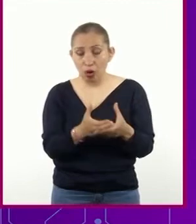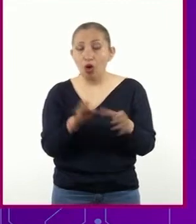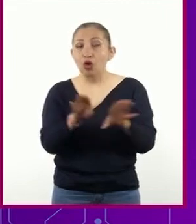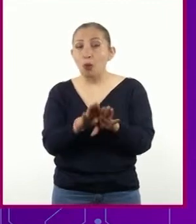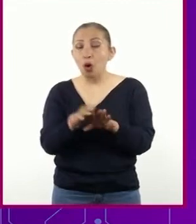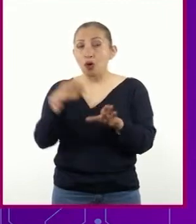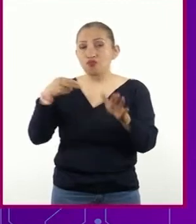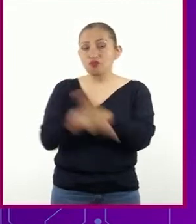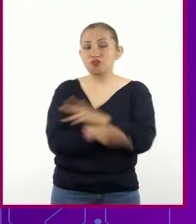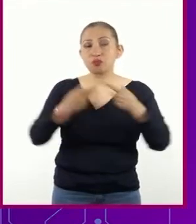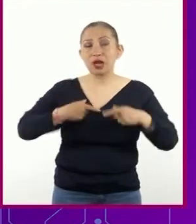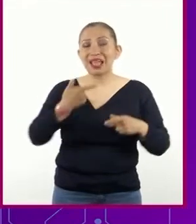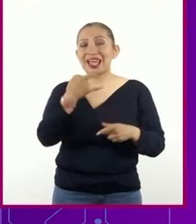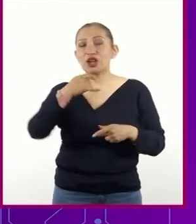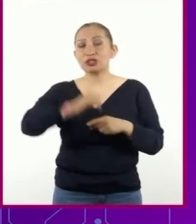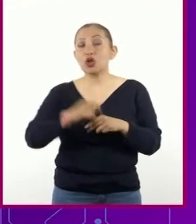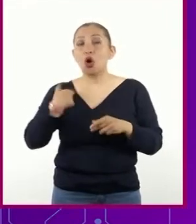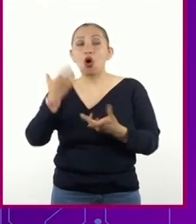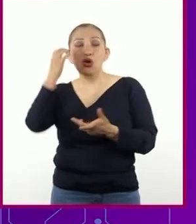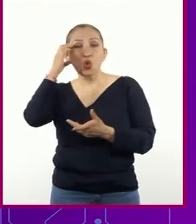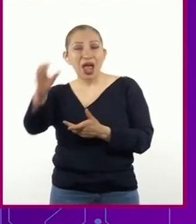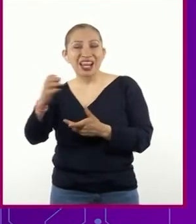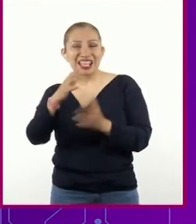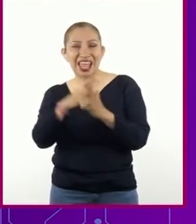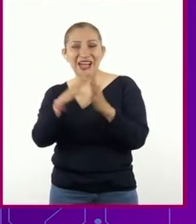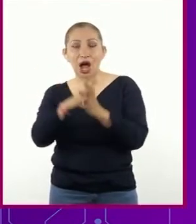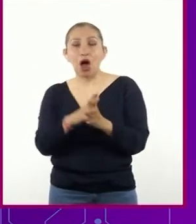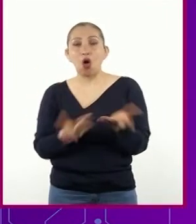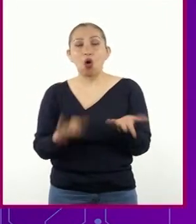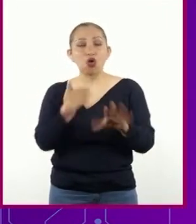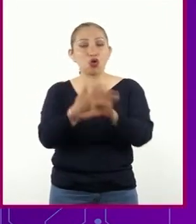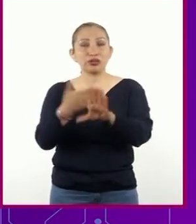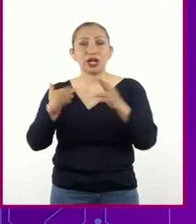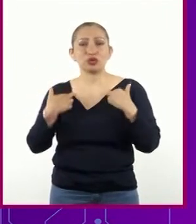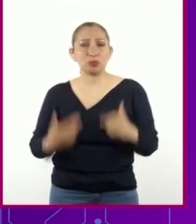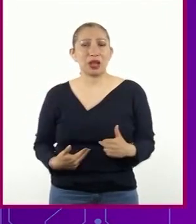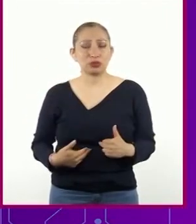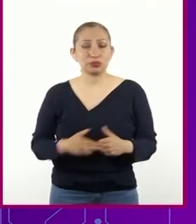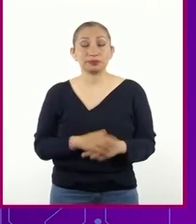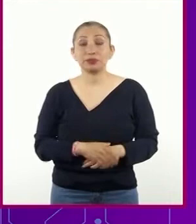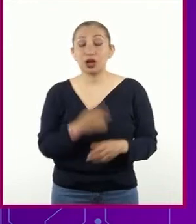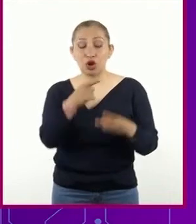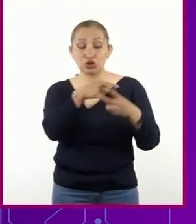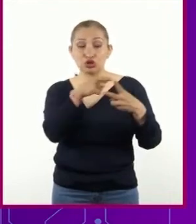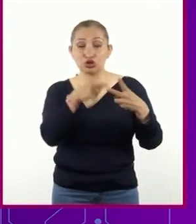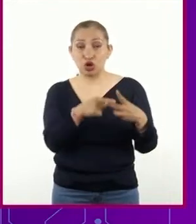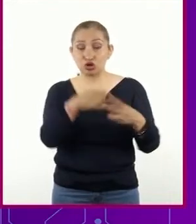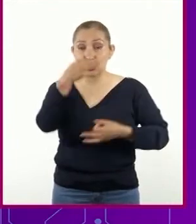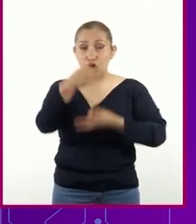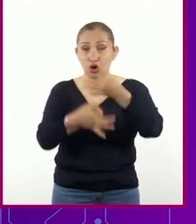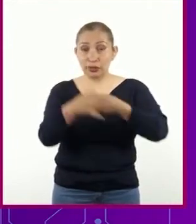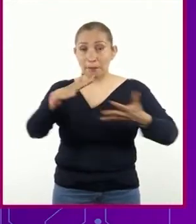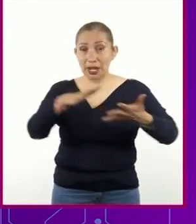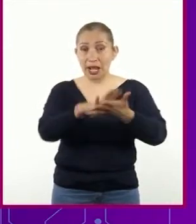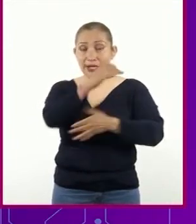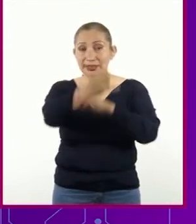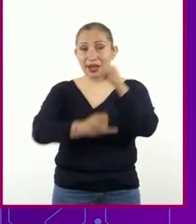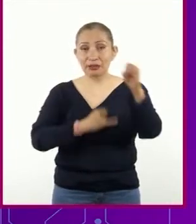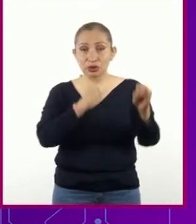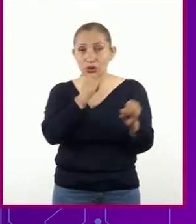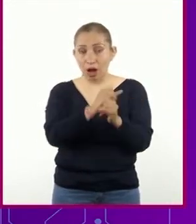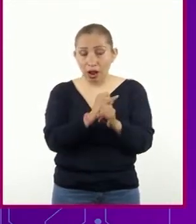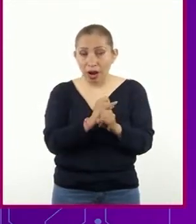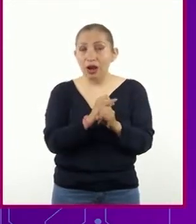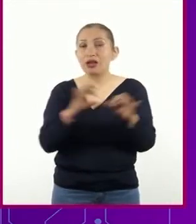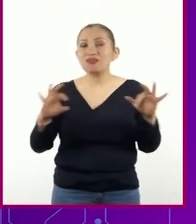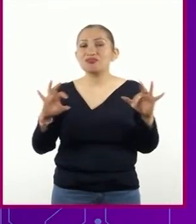el genocidio y los crímenes de guerra y de lesa humanidad. Los dos primeros casos de la Corte Penal Internacional